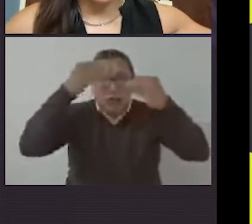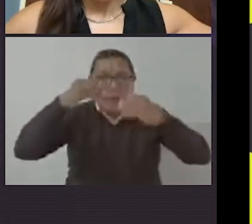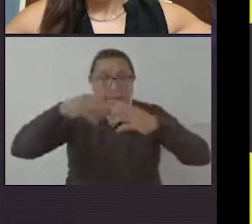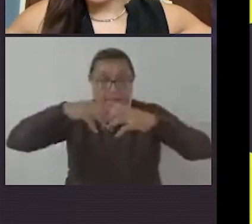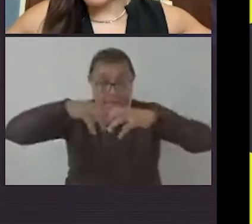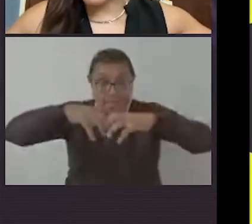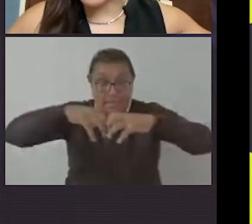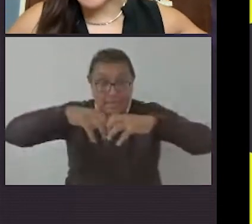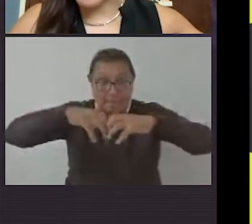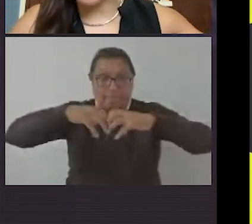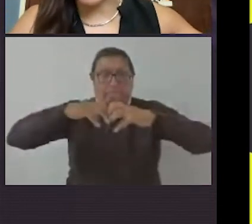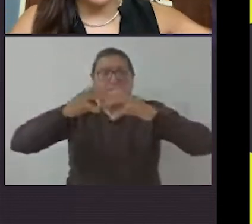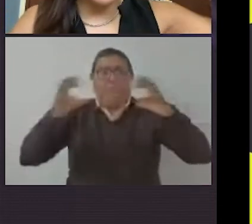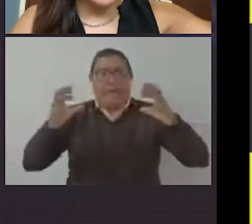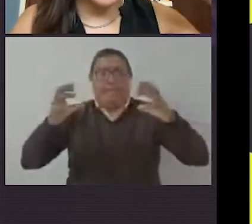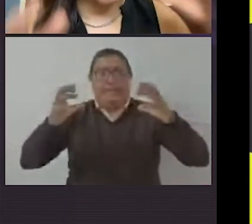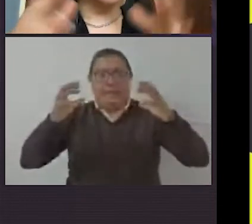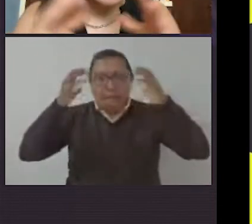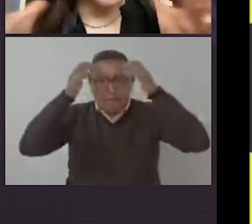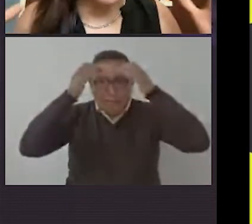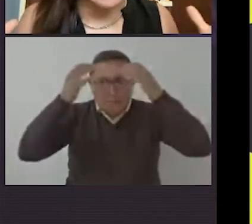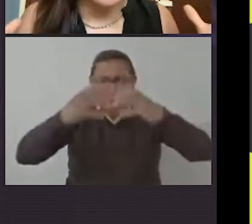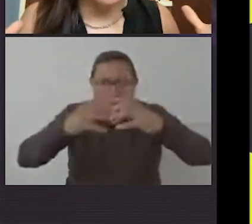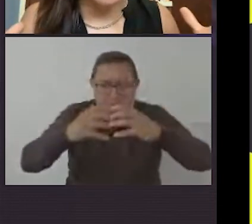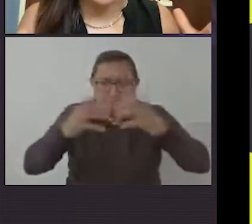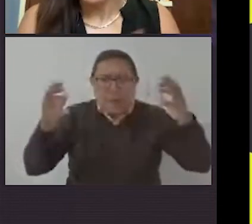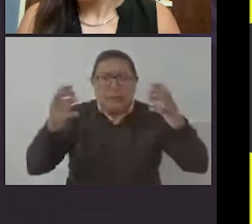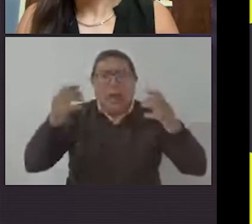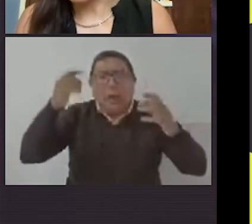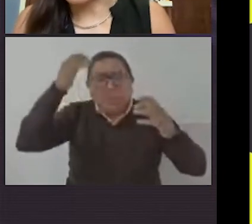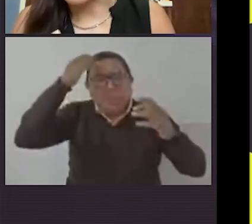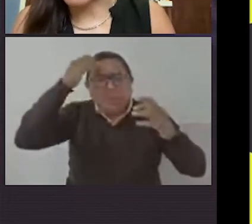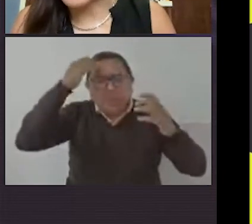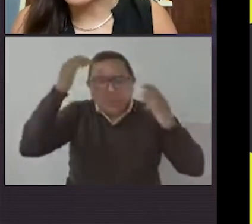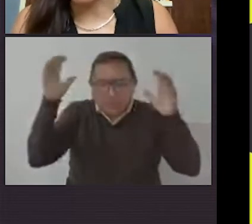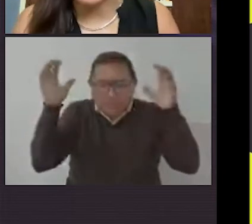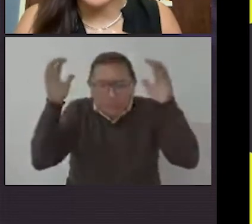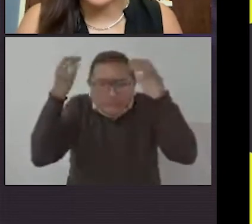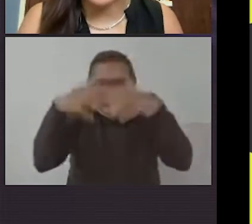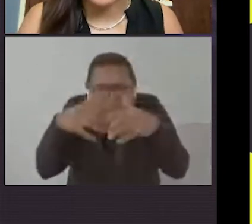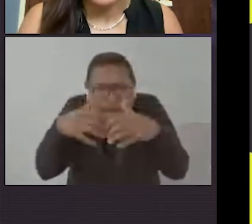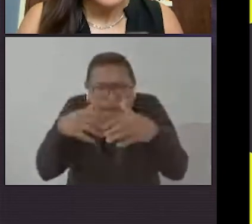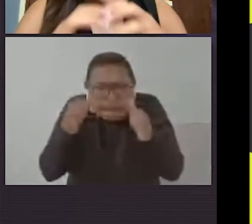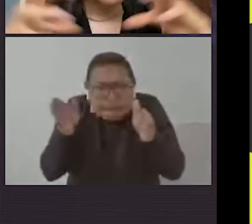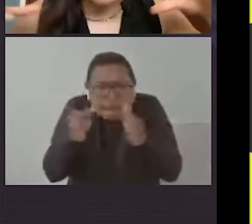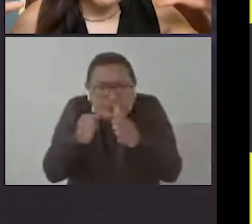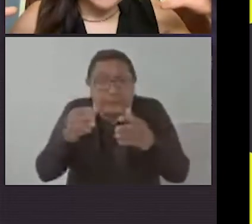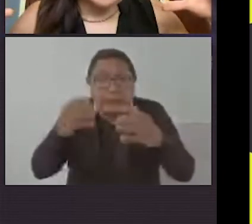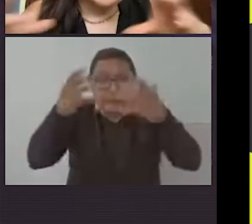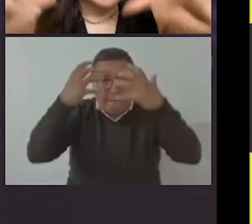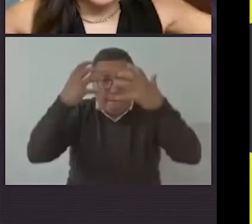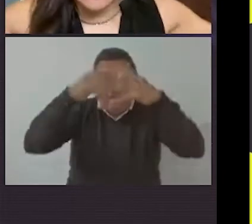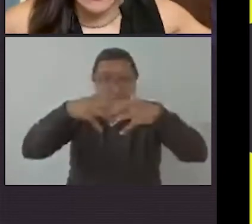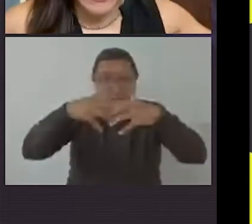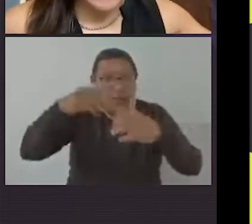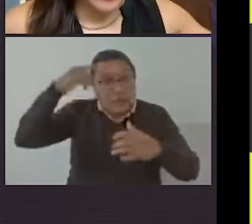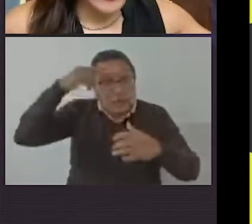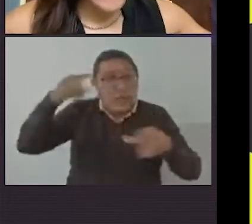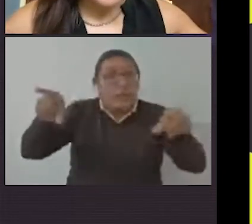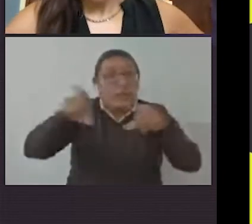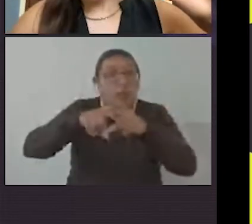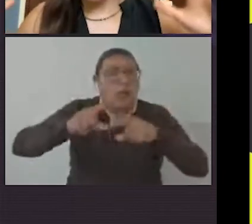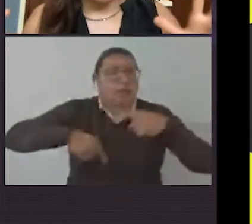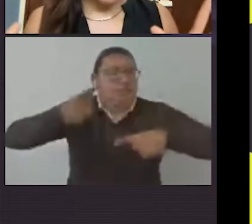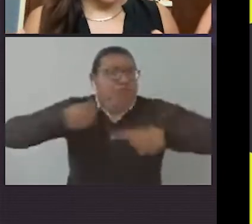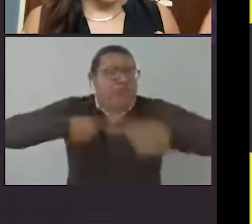entonces sabemos que hay más opciones de las que nuestra mente alcanza a ver, porque nuestra mente es una máquina. Es como una máquina increíble, eso